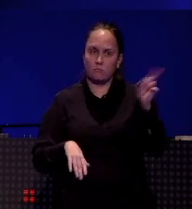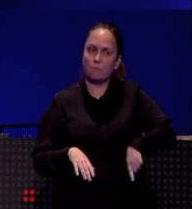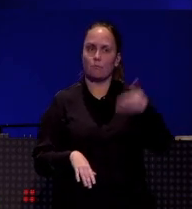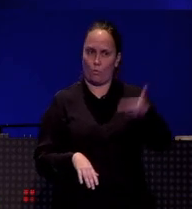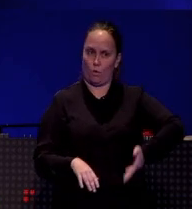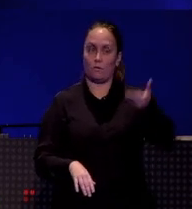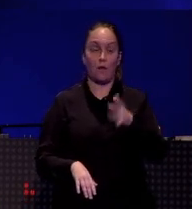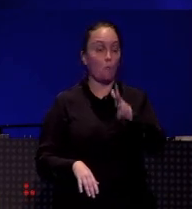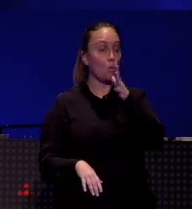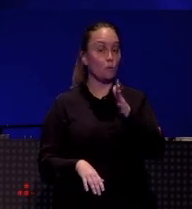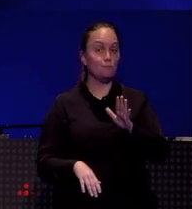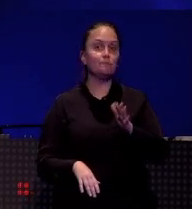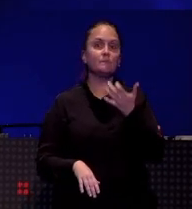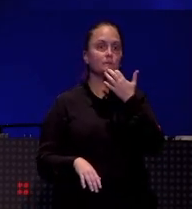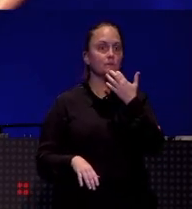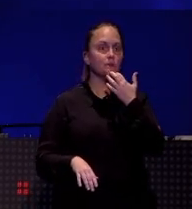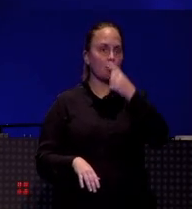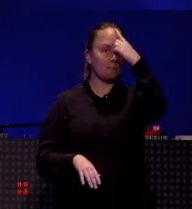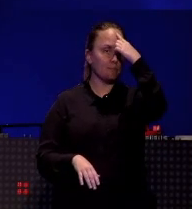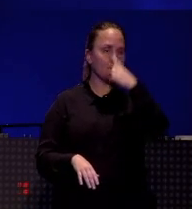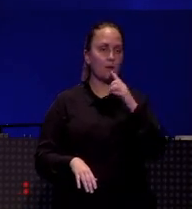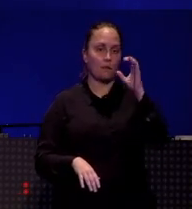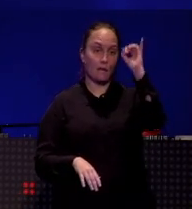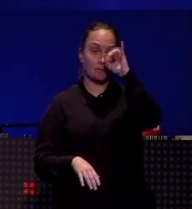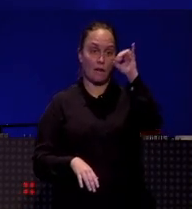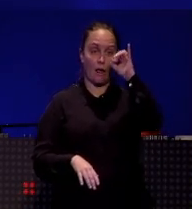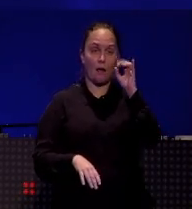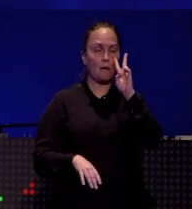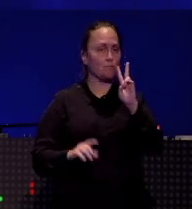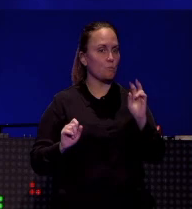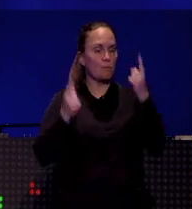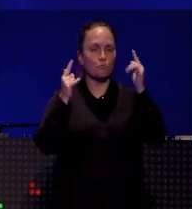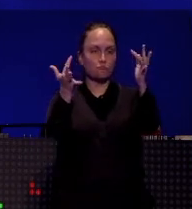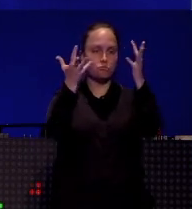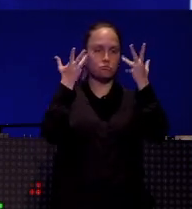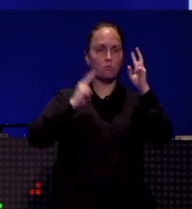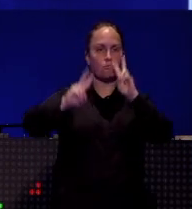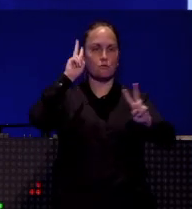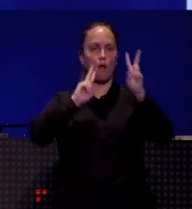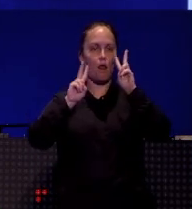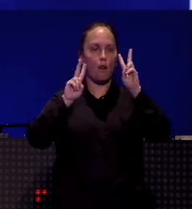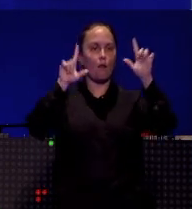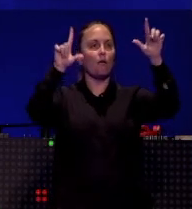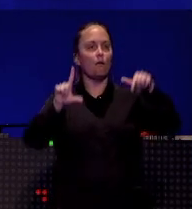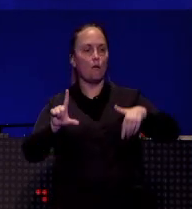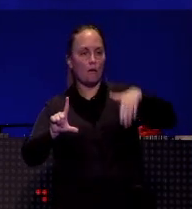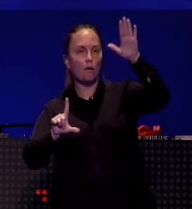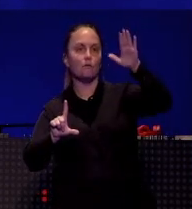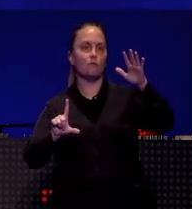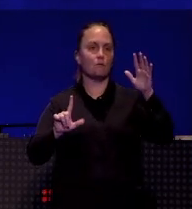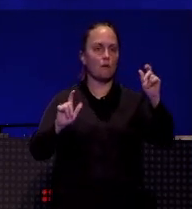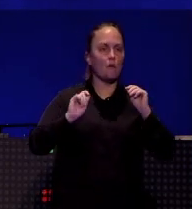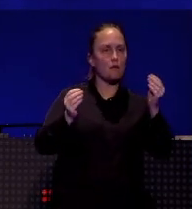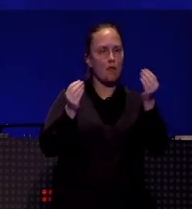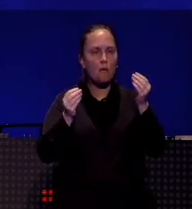porque tú cuando ves por primera vez un perfil de instagram todo es visual pues no se te te llama te llena y lo que te